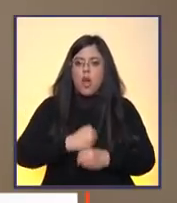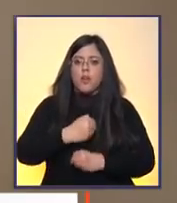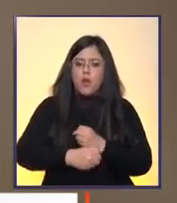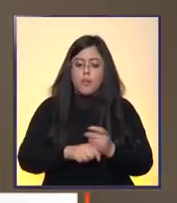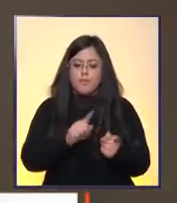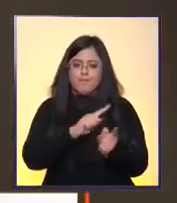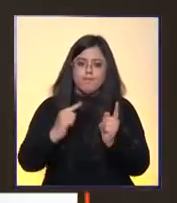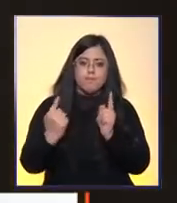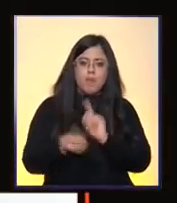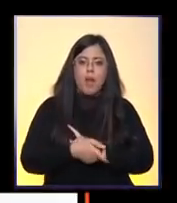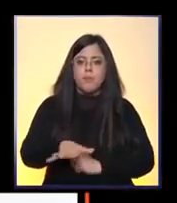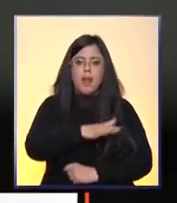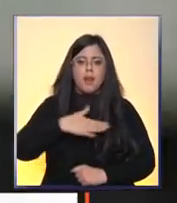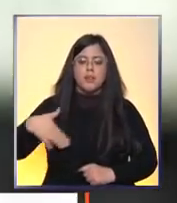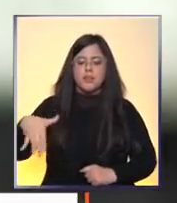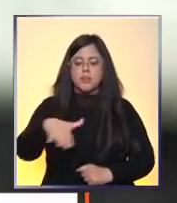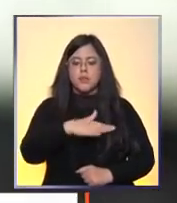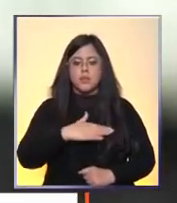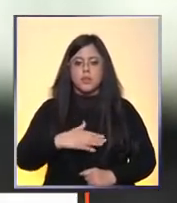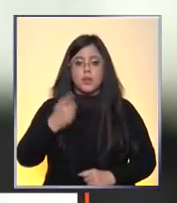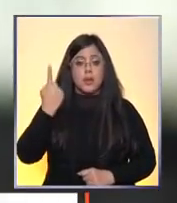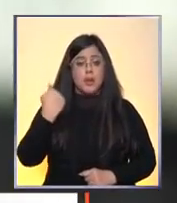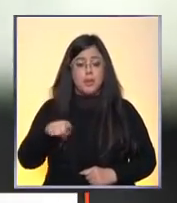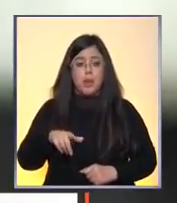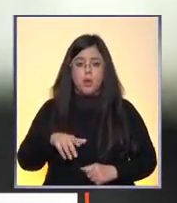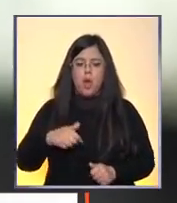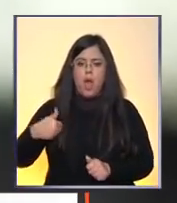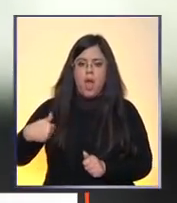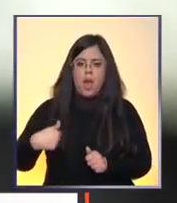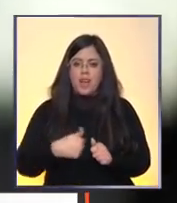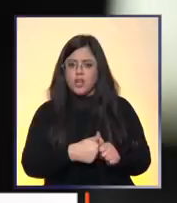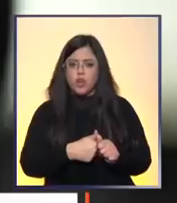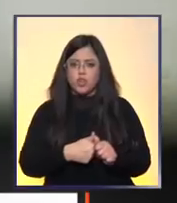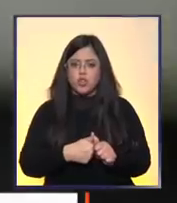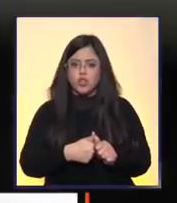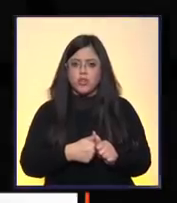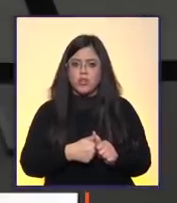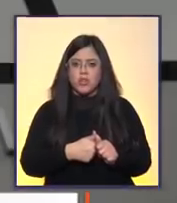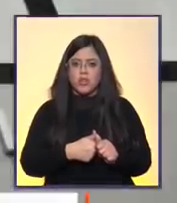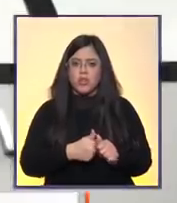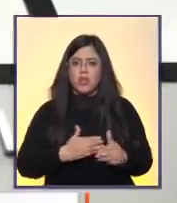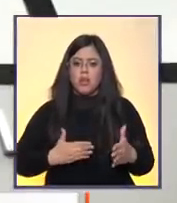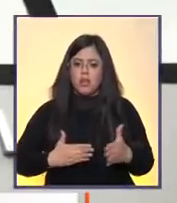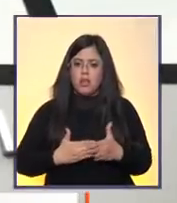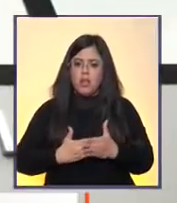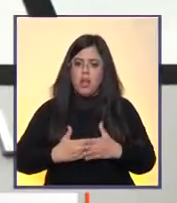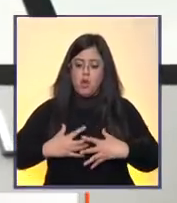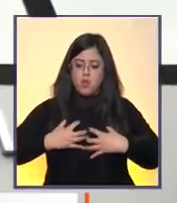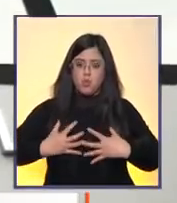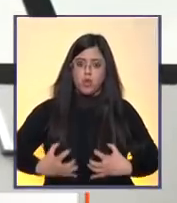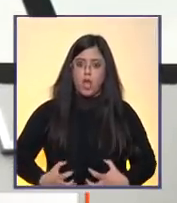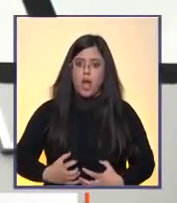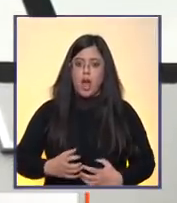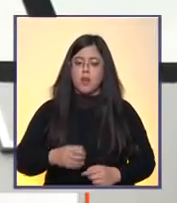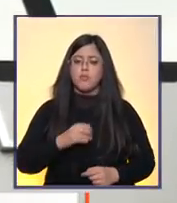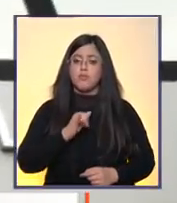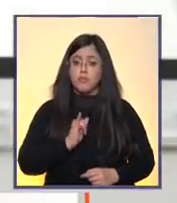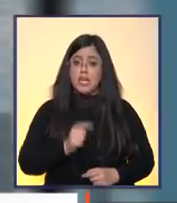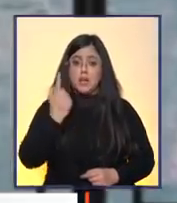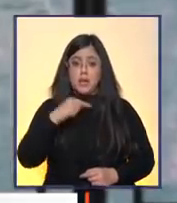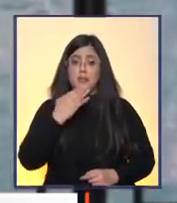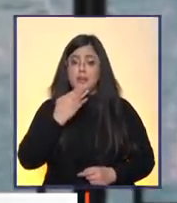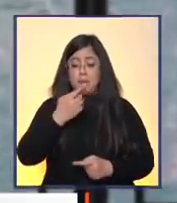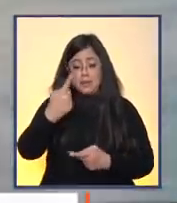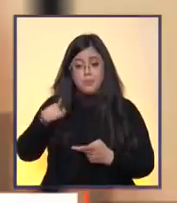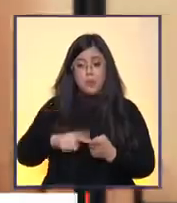cambiara. Pero los actos de acoso no se restringen a lo físico. En el juzgado de letras de Puente Alto,